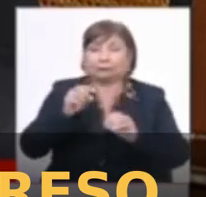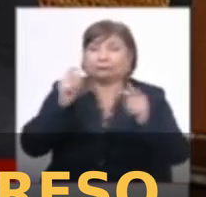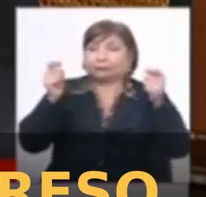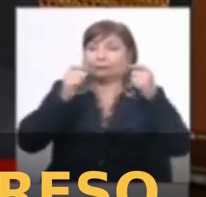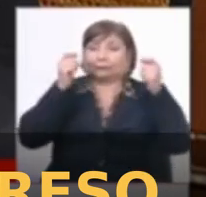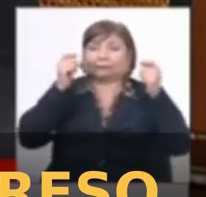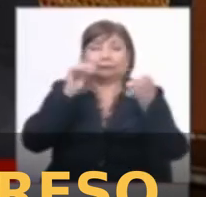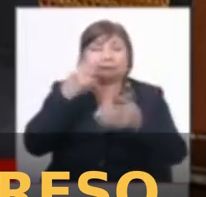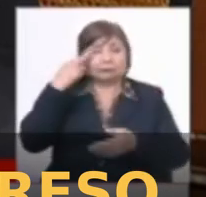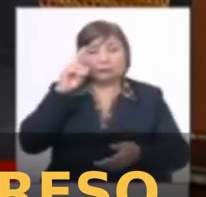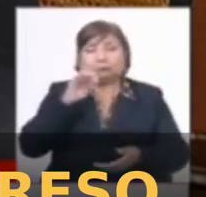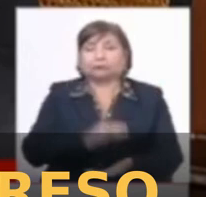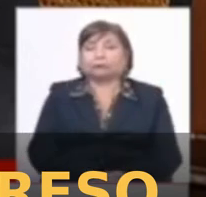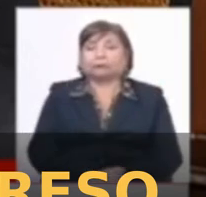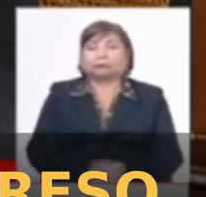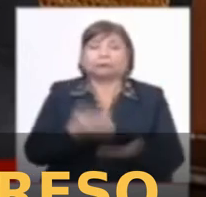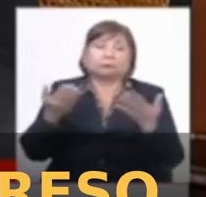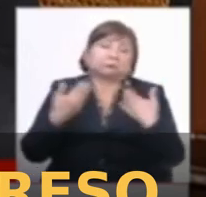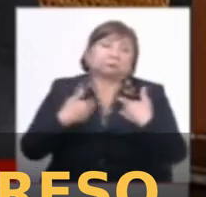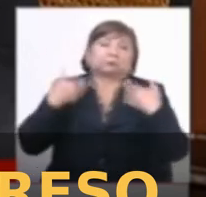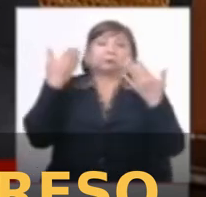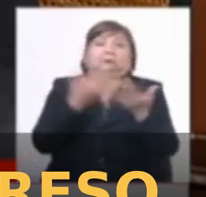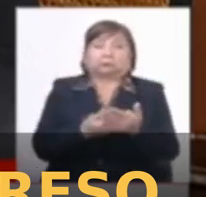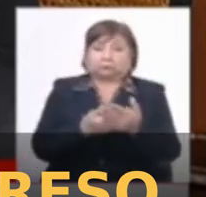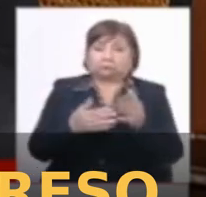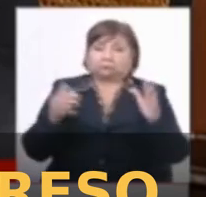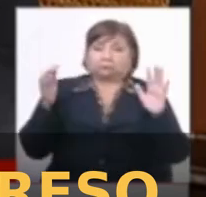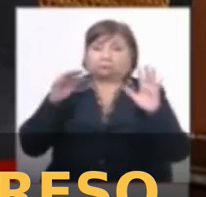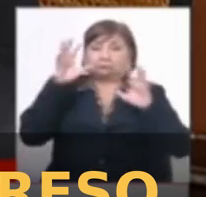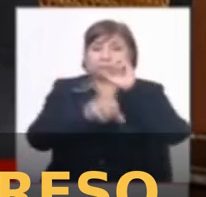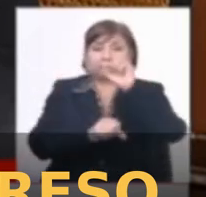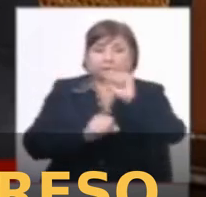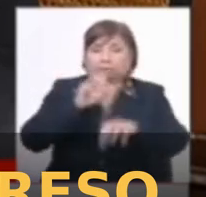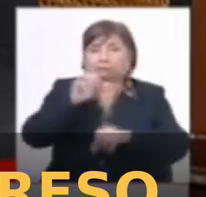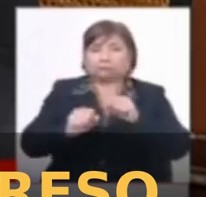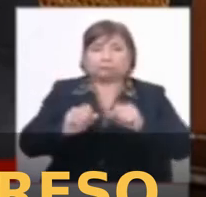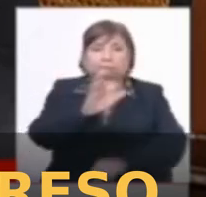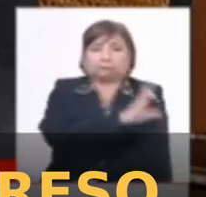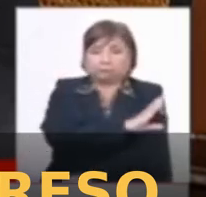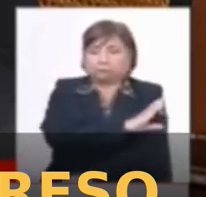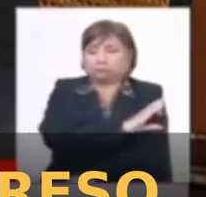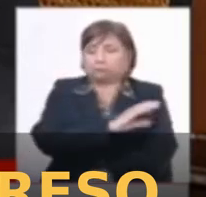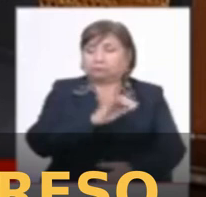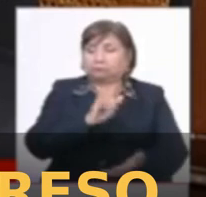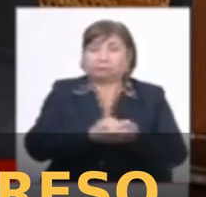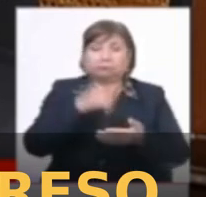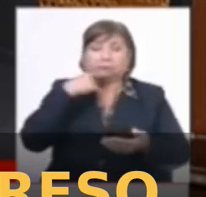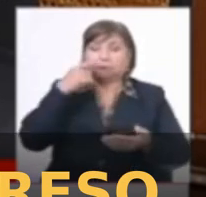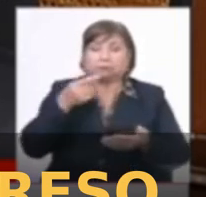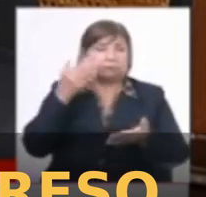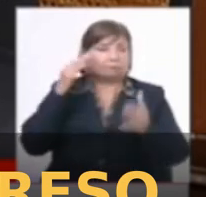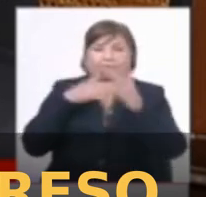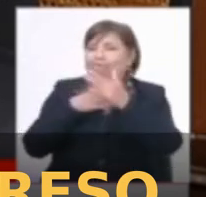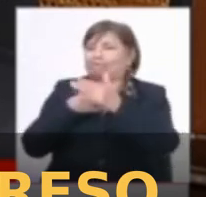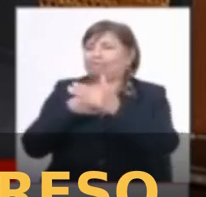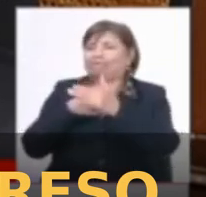ceremonia, por cosas del destino, llegaron a allanar en Palacio de Gobierno la Fiscalía. Esto impidió que el